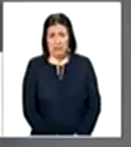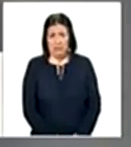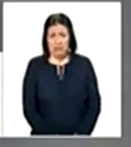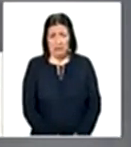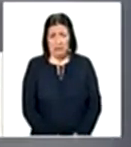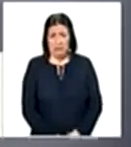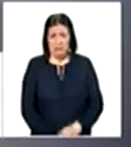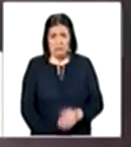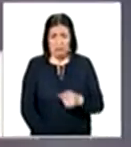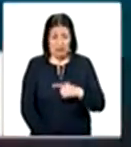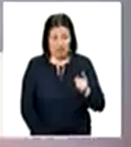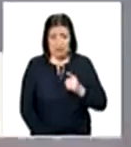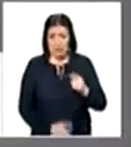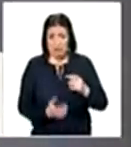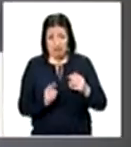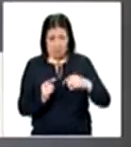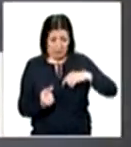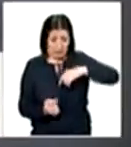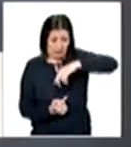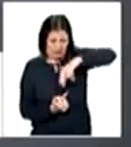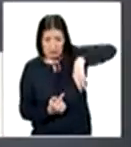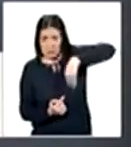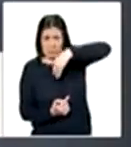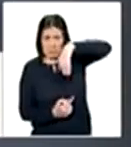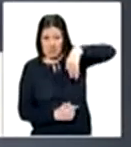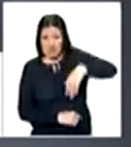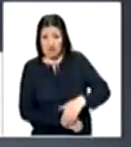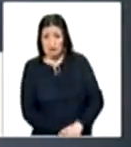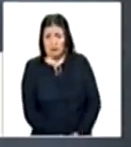¡Oh! Amarrarle las patas y la cara después al final, la cara.